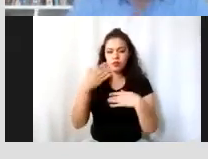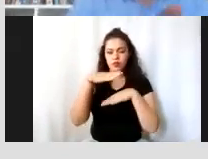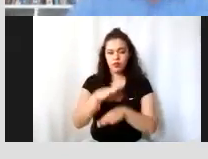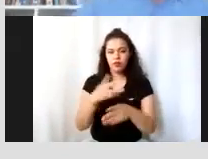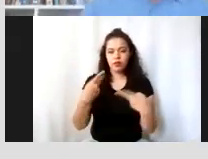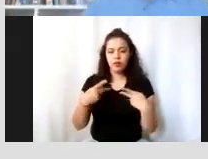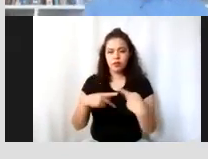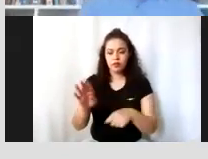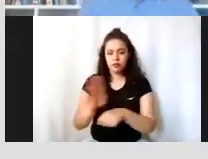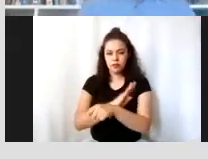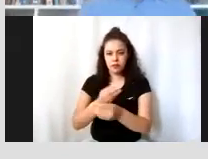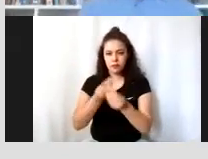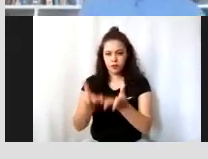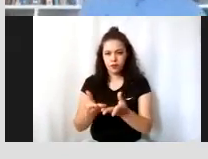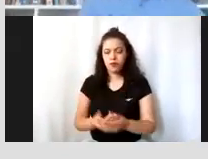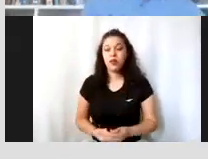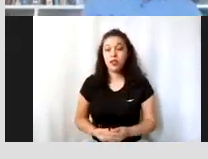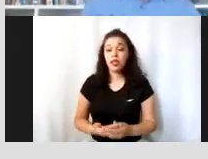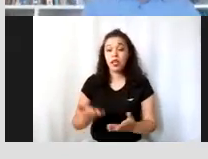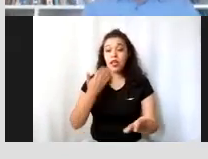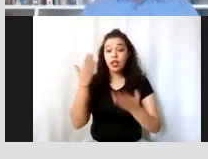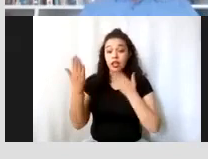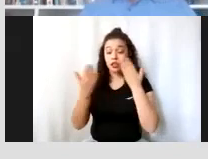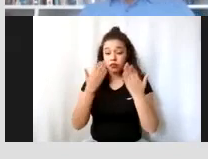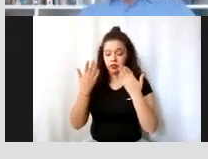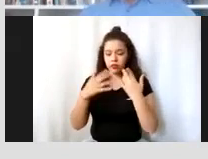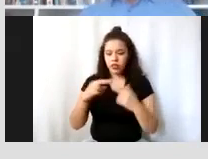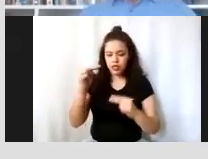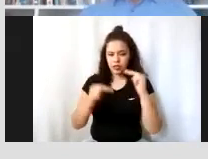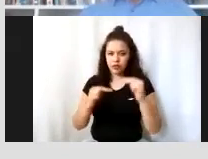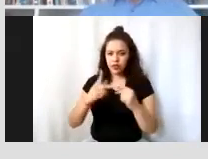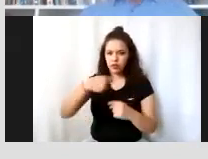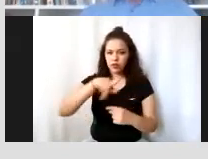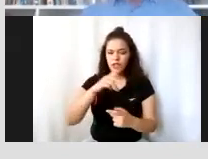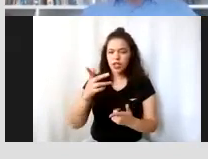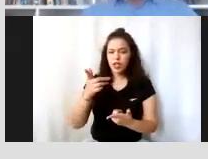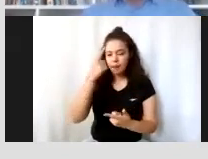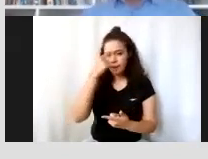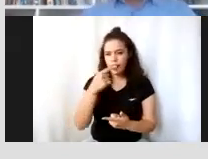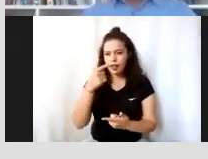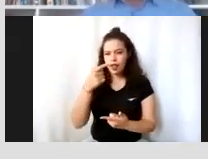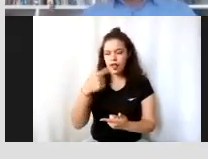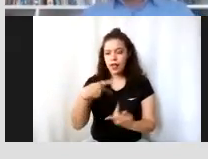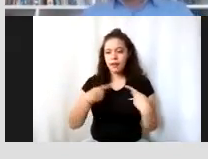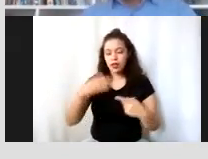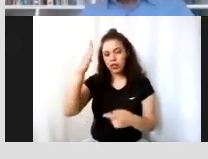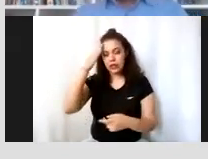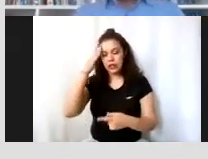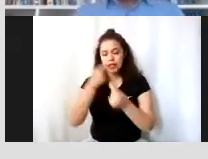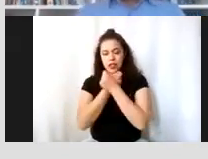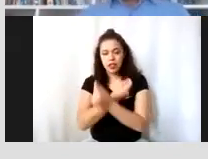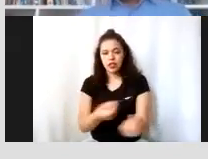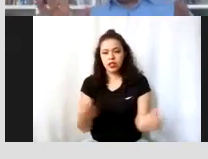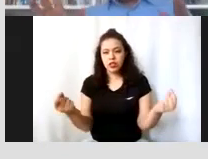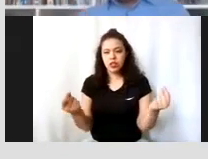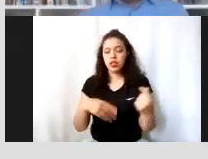benefactores. Fíjense, en escolaridad, cuando ustedes hacen un estudio socioeconómico y van con los tutores de un niño que está pidiendo